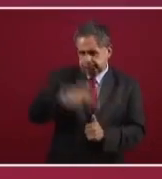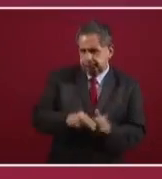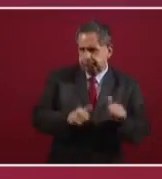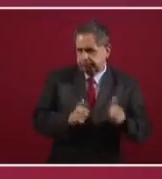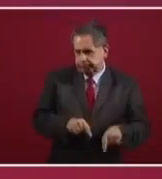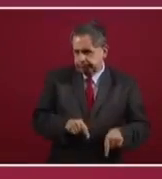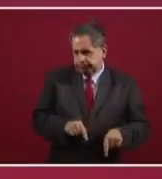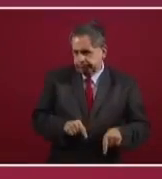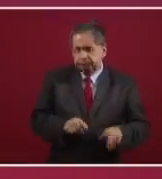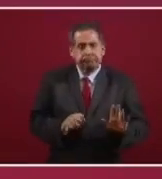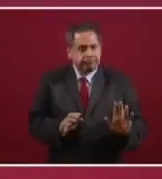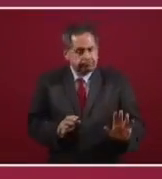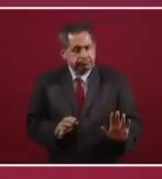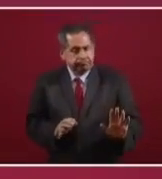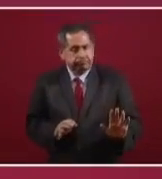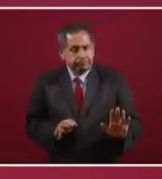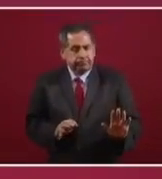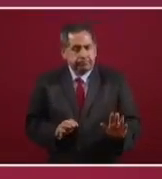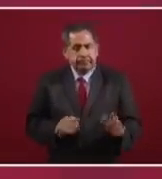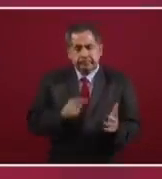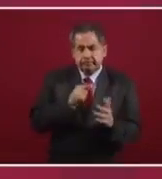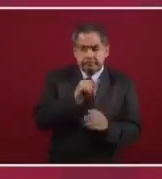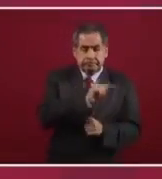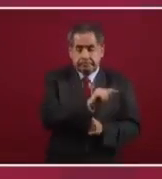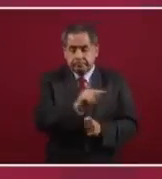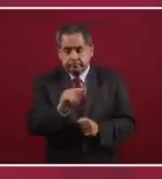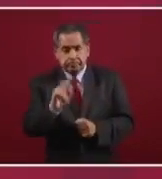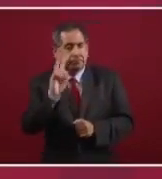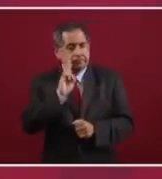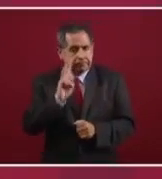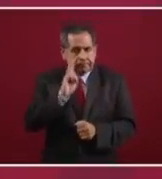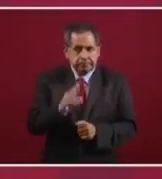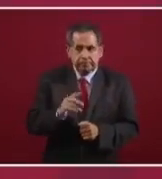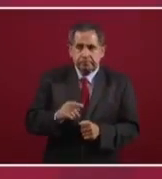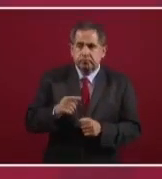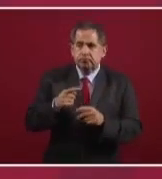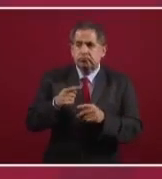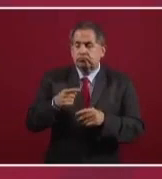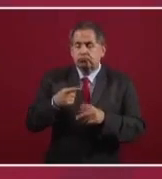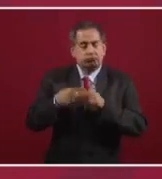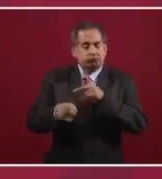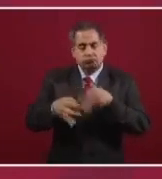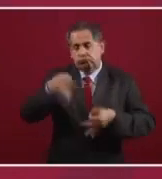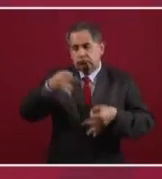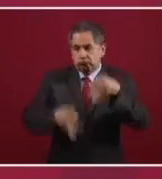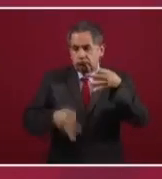Y en todos los casos se van a emprender juicios